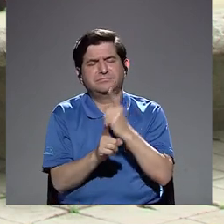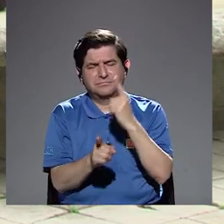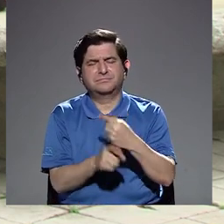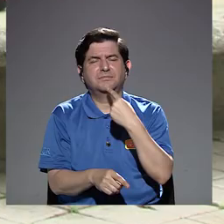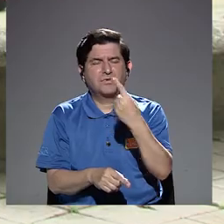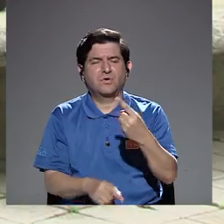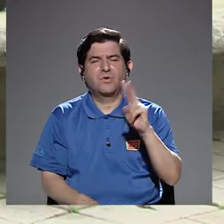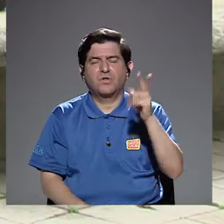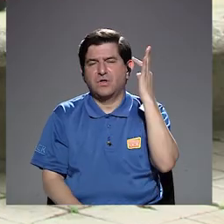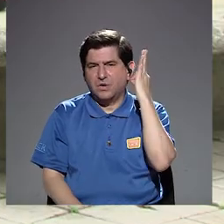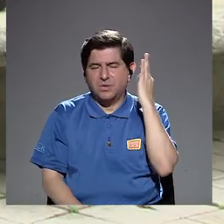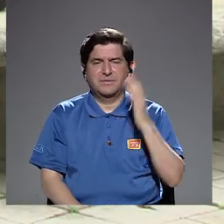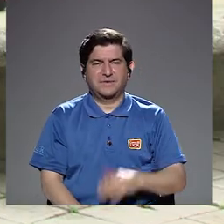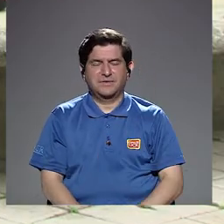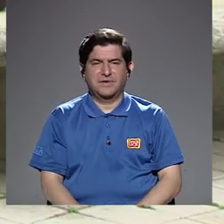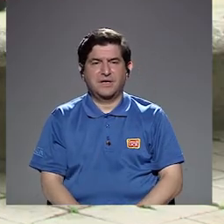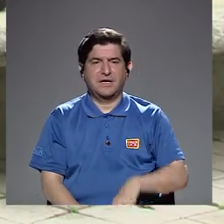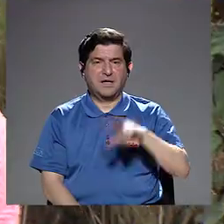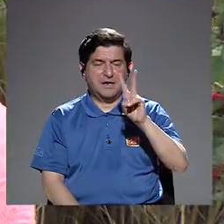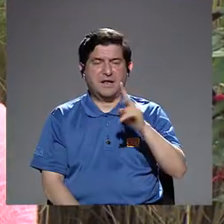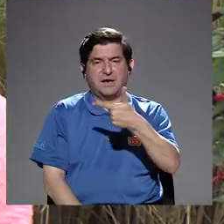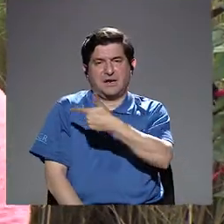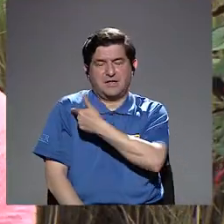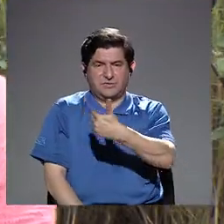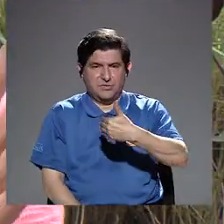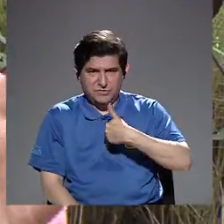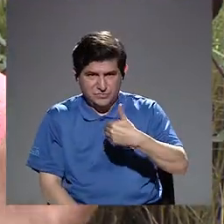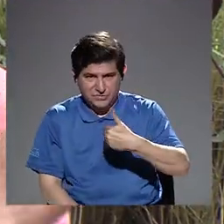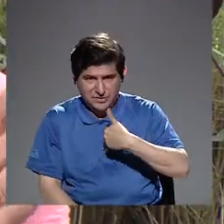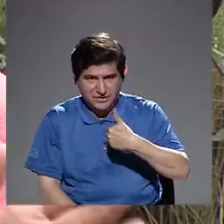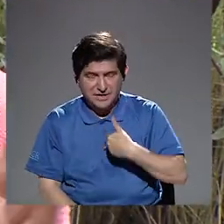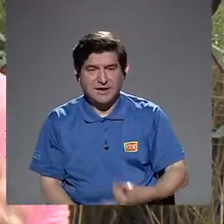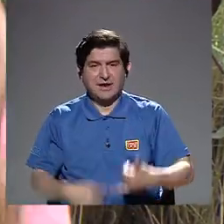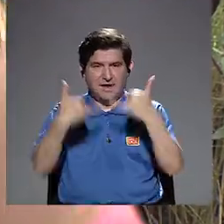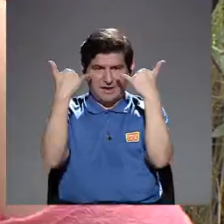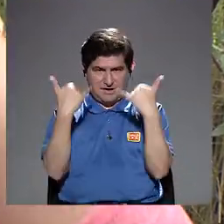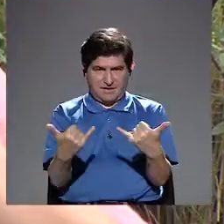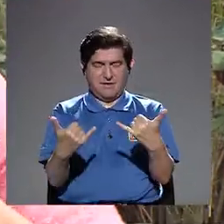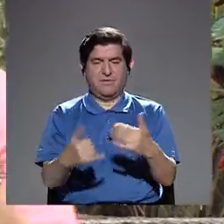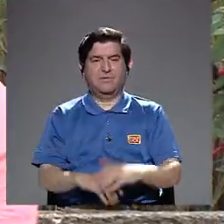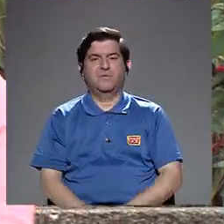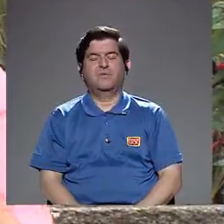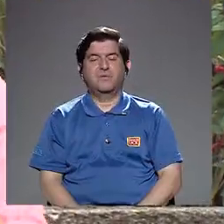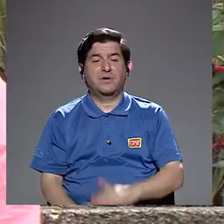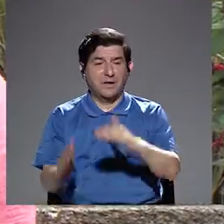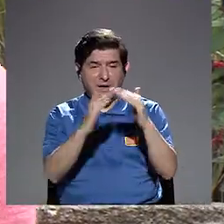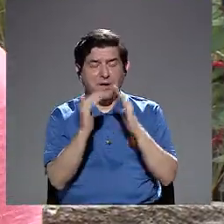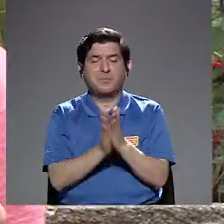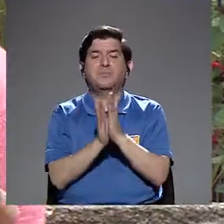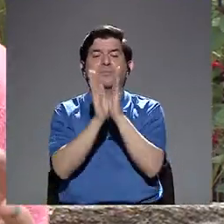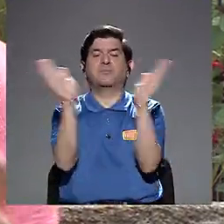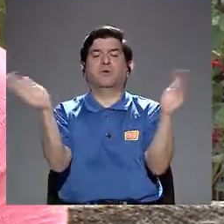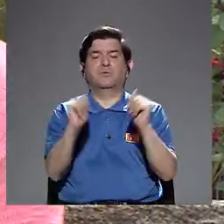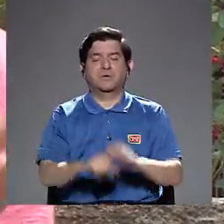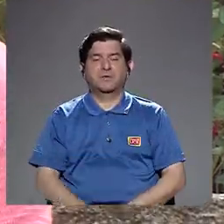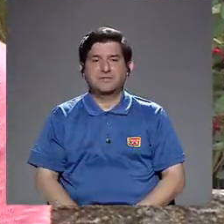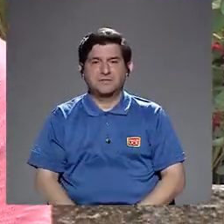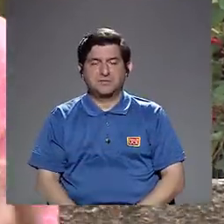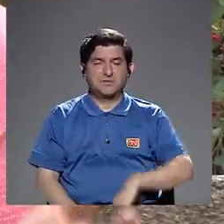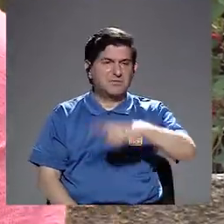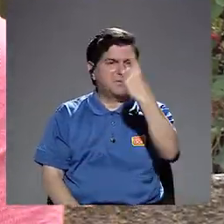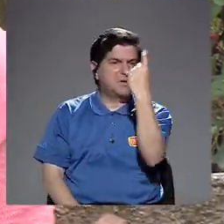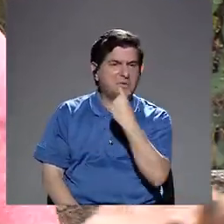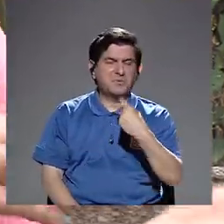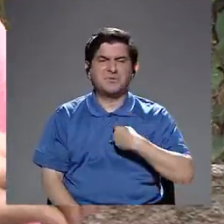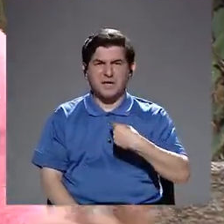como lo mencionaba mi compañera, las dos vacunas que tenemos ahorita a disposición para la población en general y que llegan a